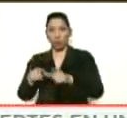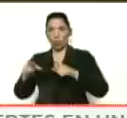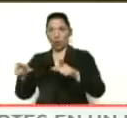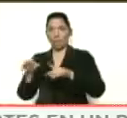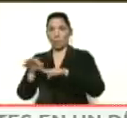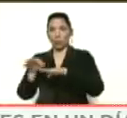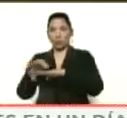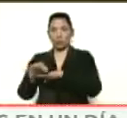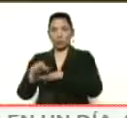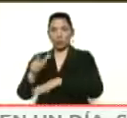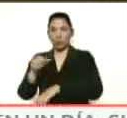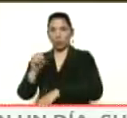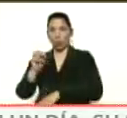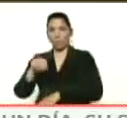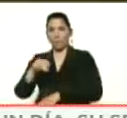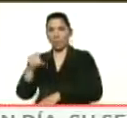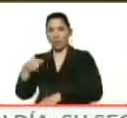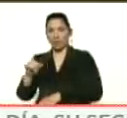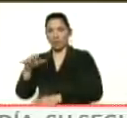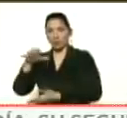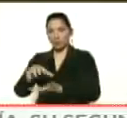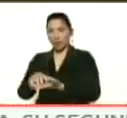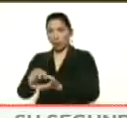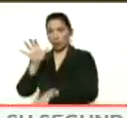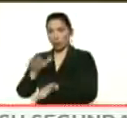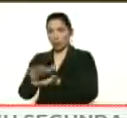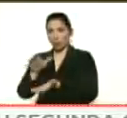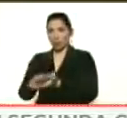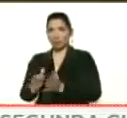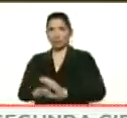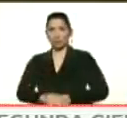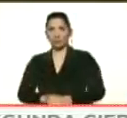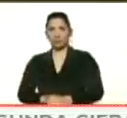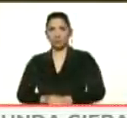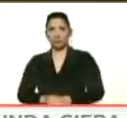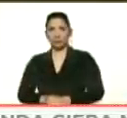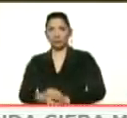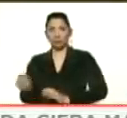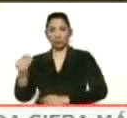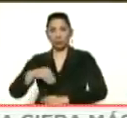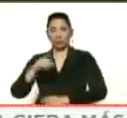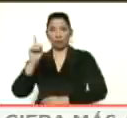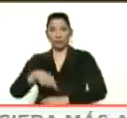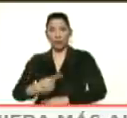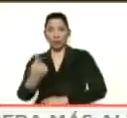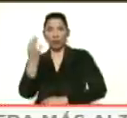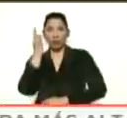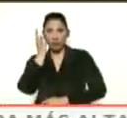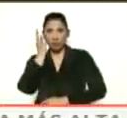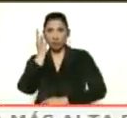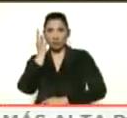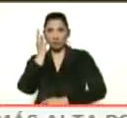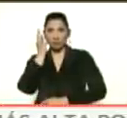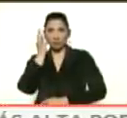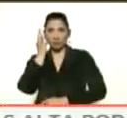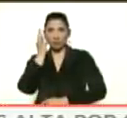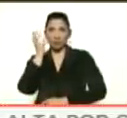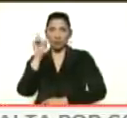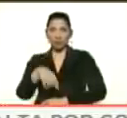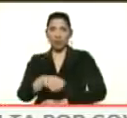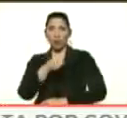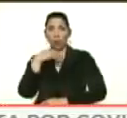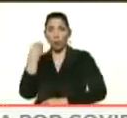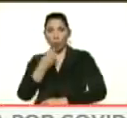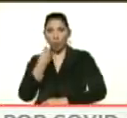municipio Gómez del estado Nueva Esparta, incluyendo una niña y un